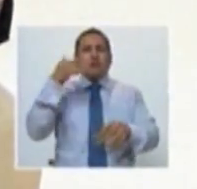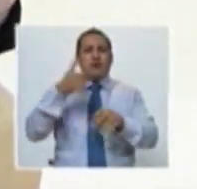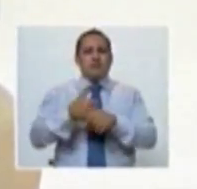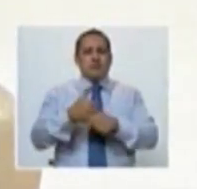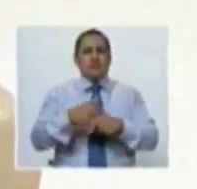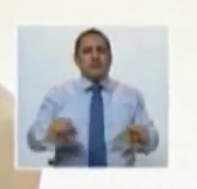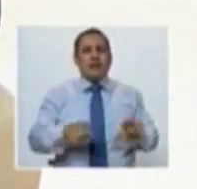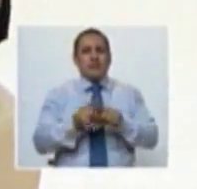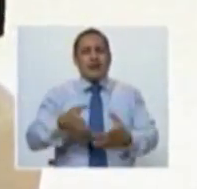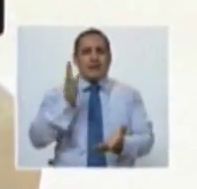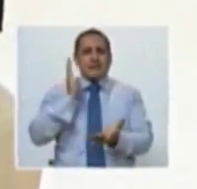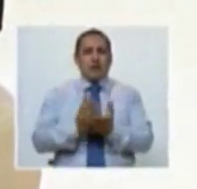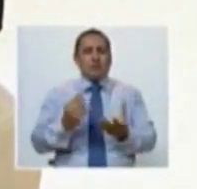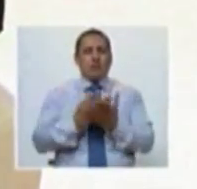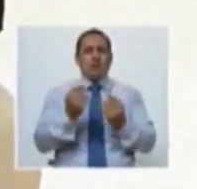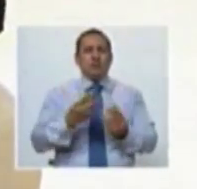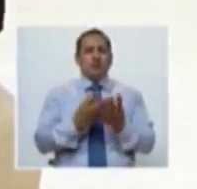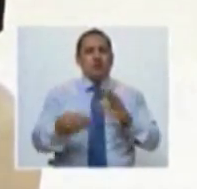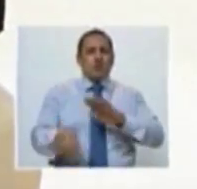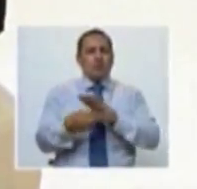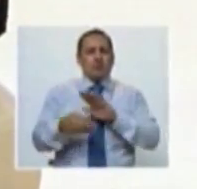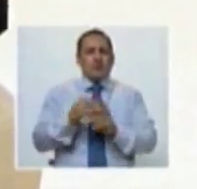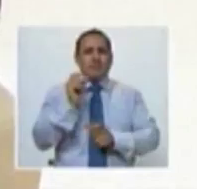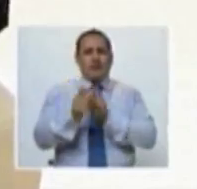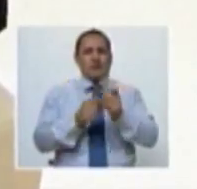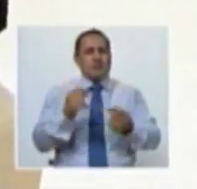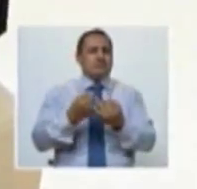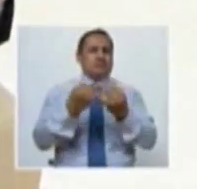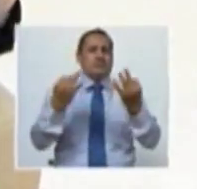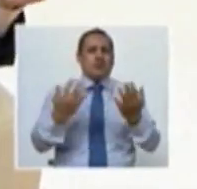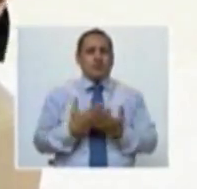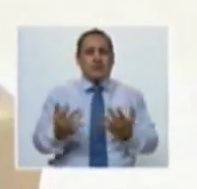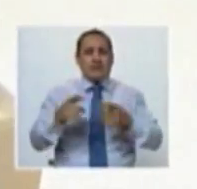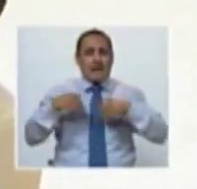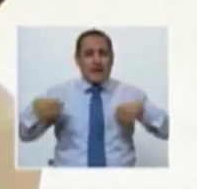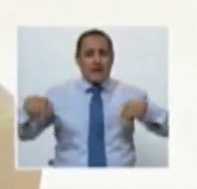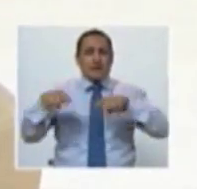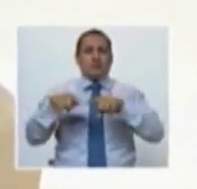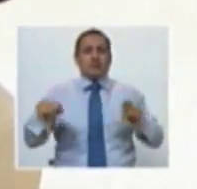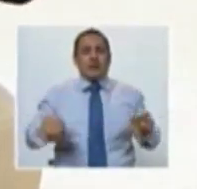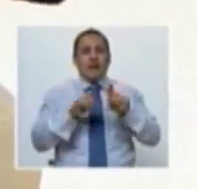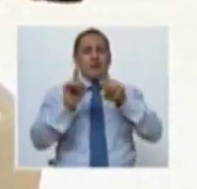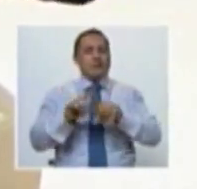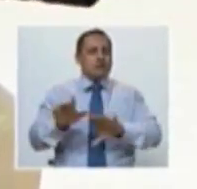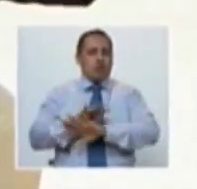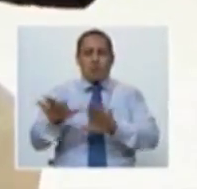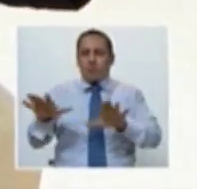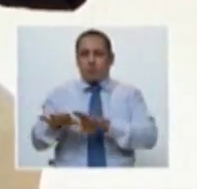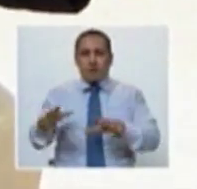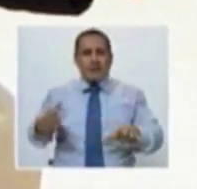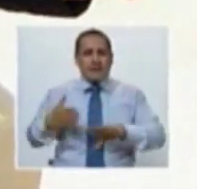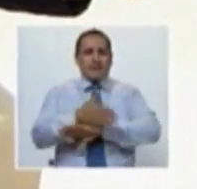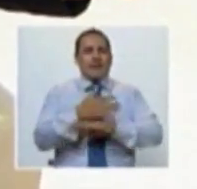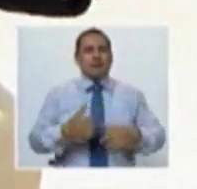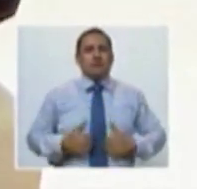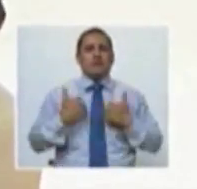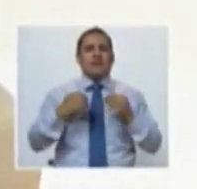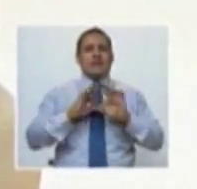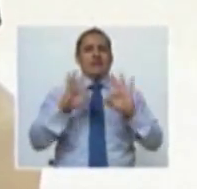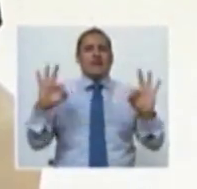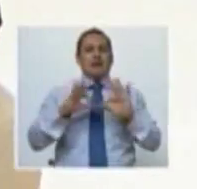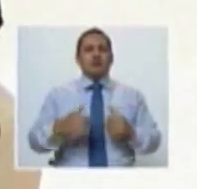violación, sentenciados por delitos de corrupción de funcionarios, etcétera, que a los cuales se les impide postular siquiera a